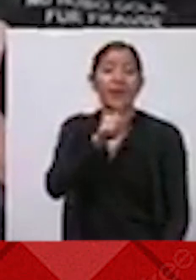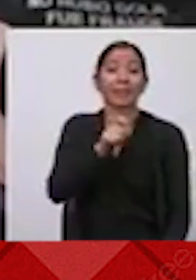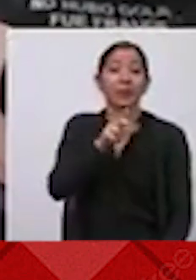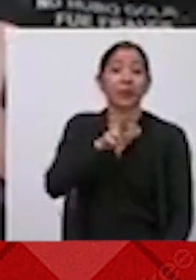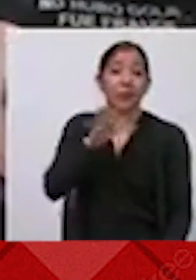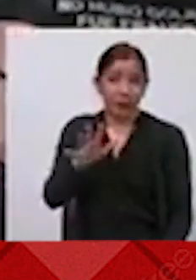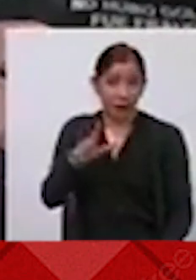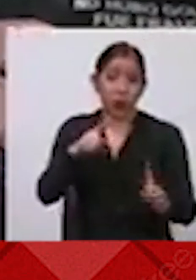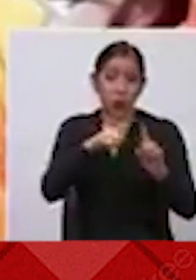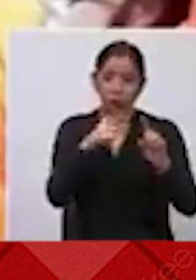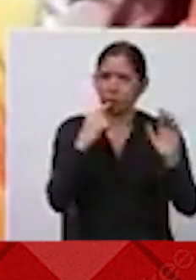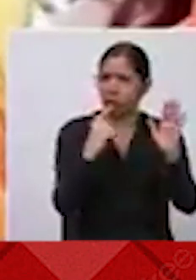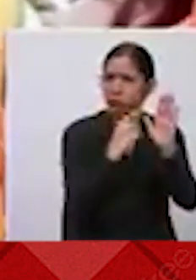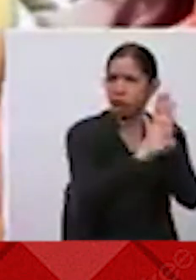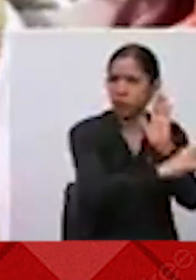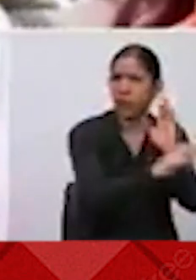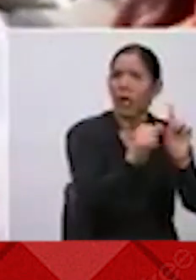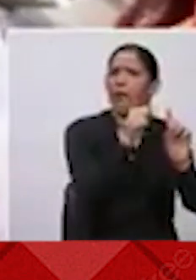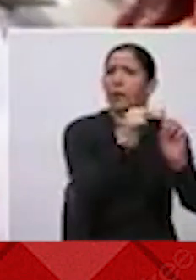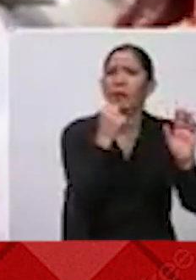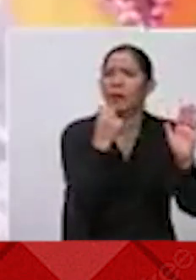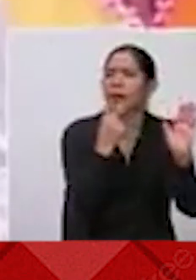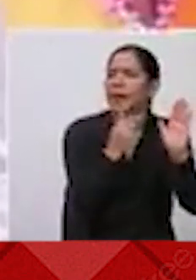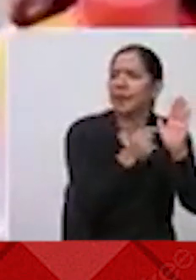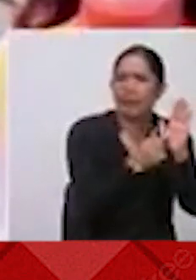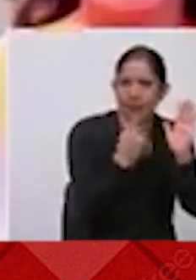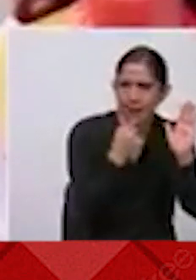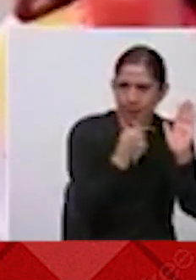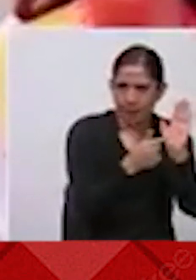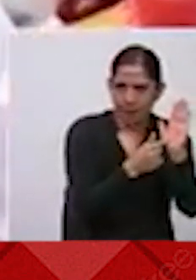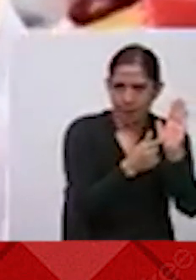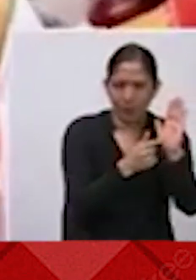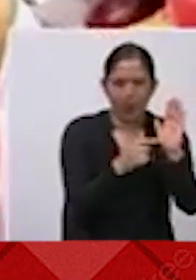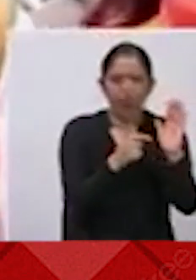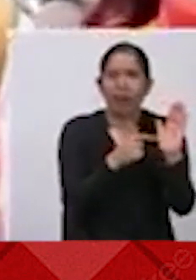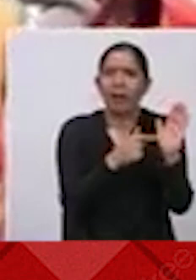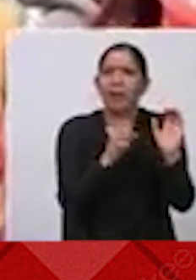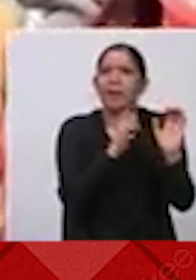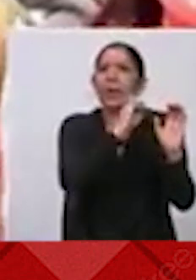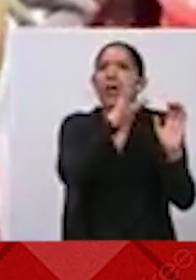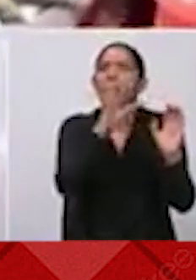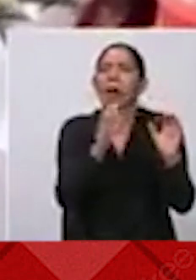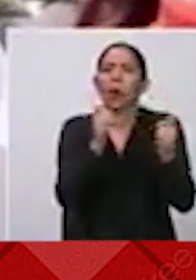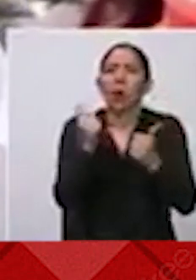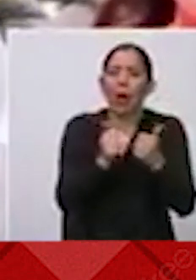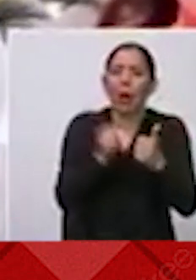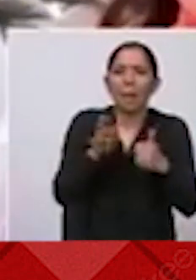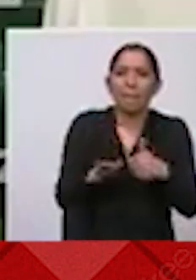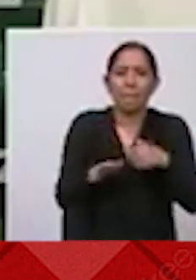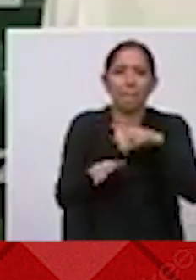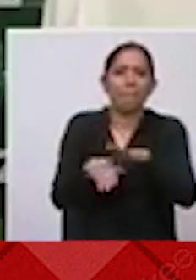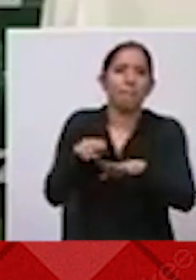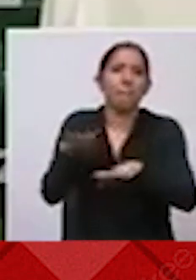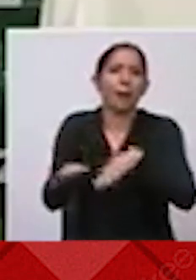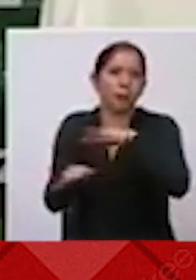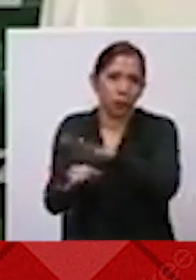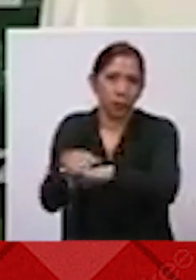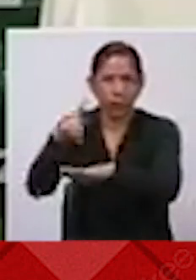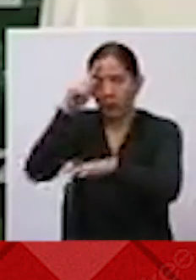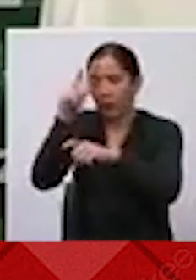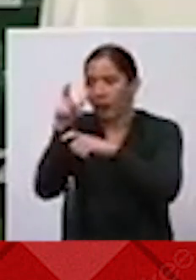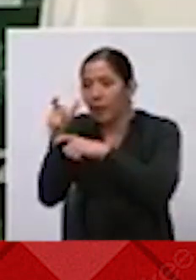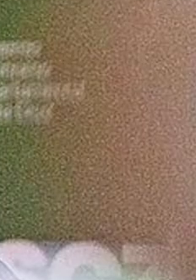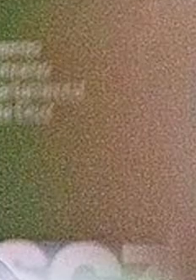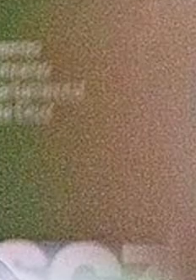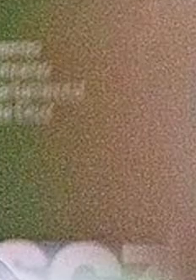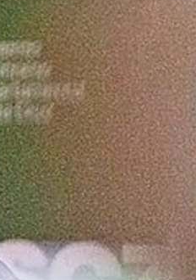Cámara de Diputados, que modula cuál es el mecanismo, cuál es el trabajo de fiscalización con relación a las